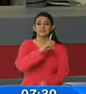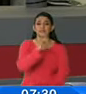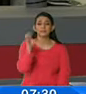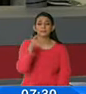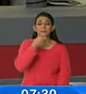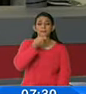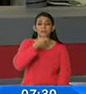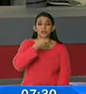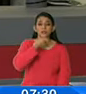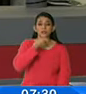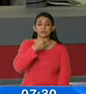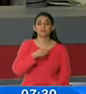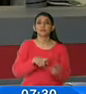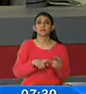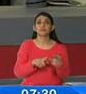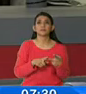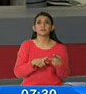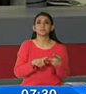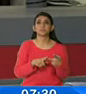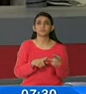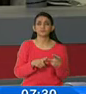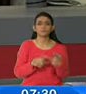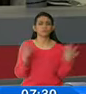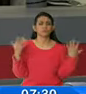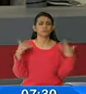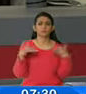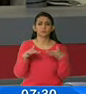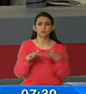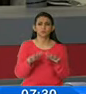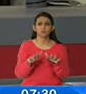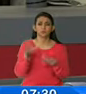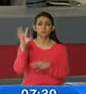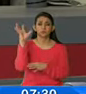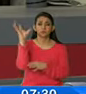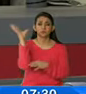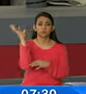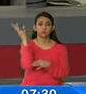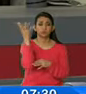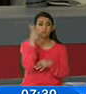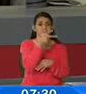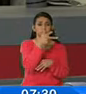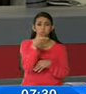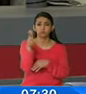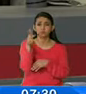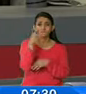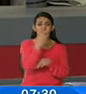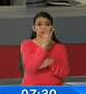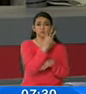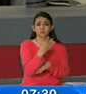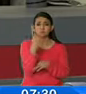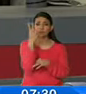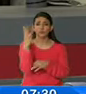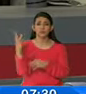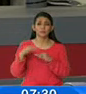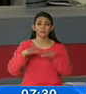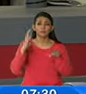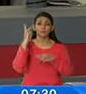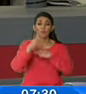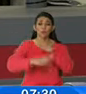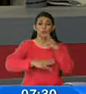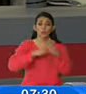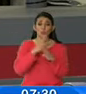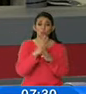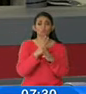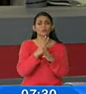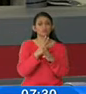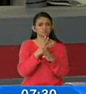en escena. Estuvo pues un contingente de satélites que transmitió al mundo entero, una multimedia que a través de nuestras